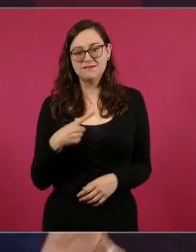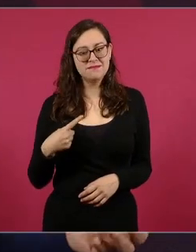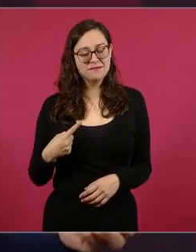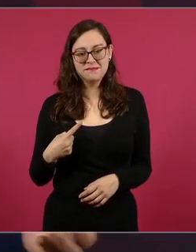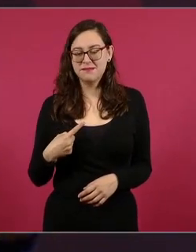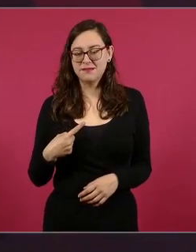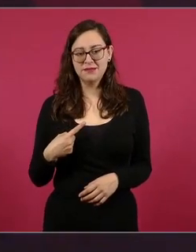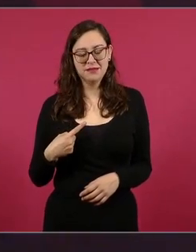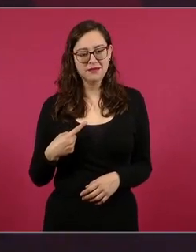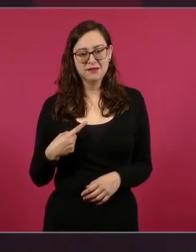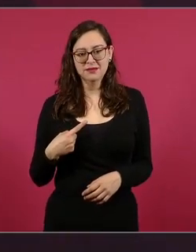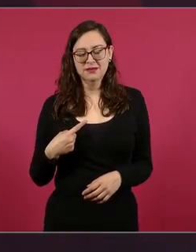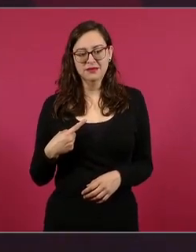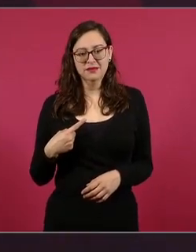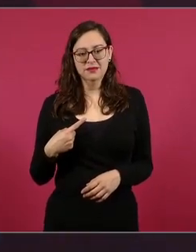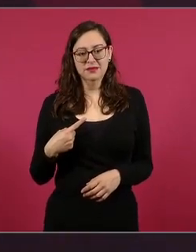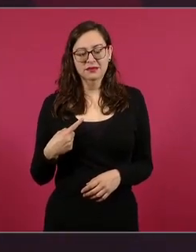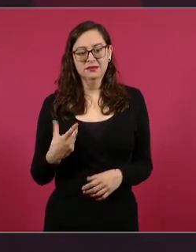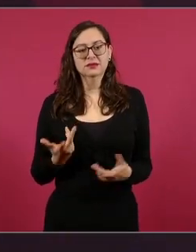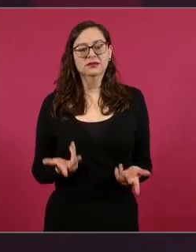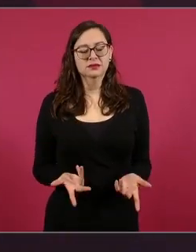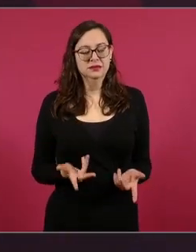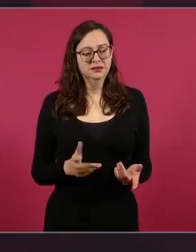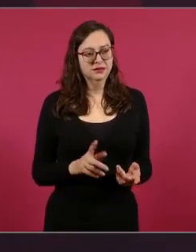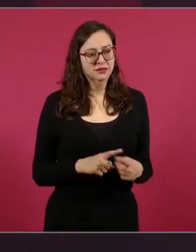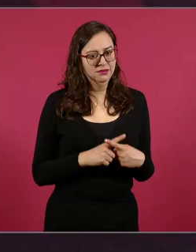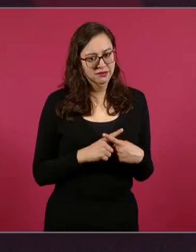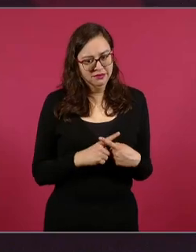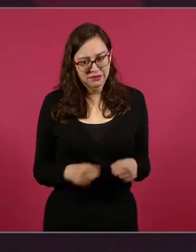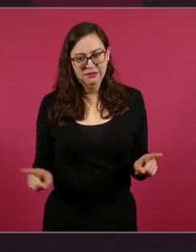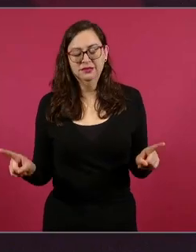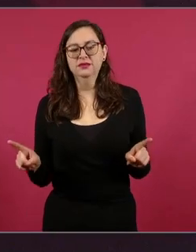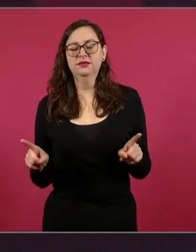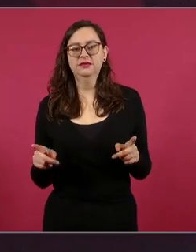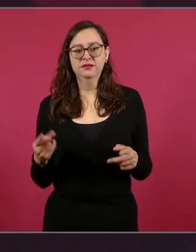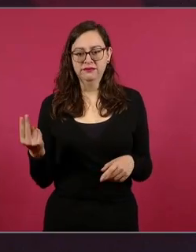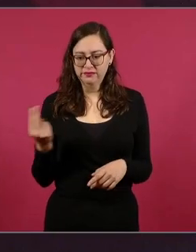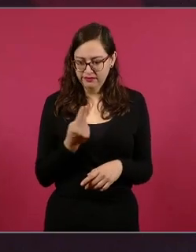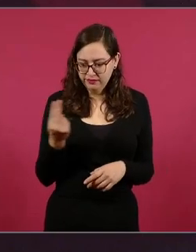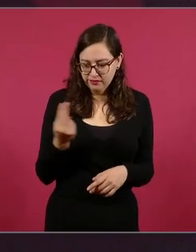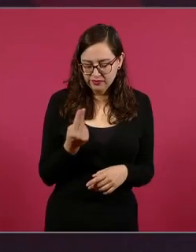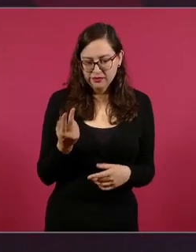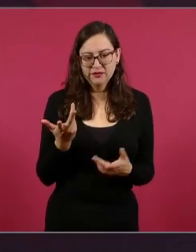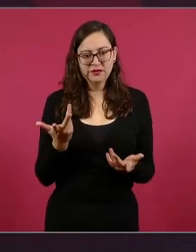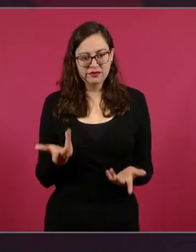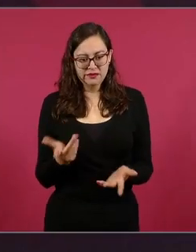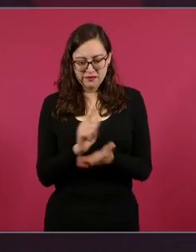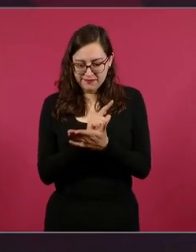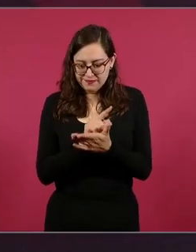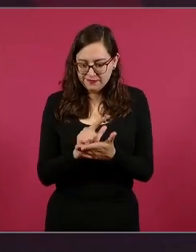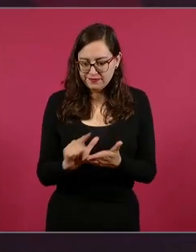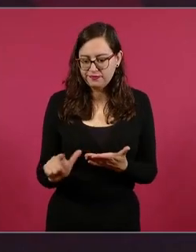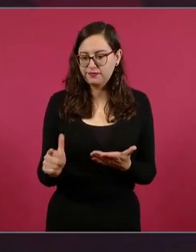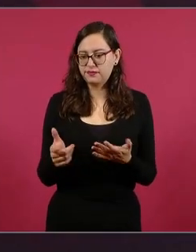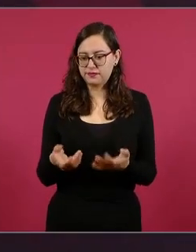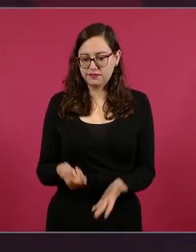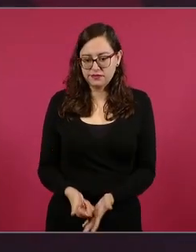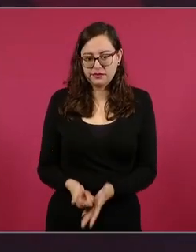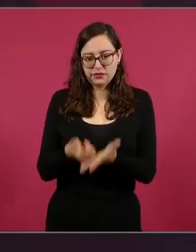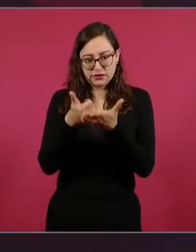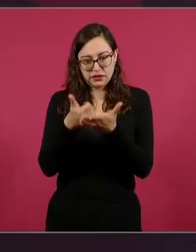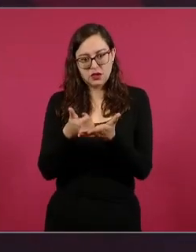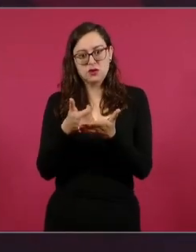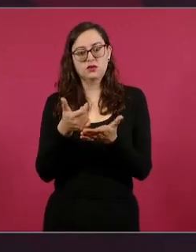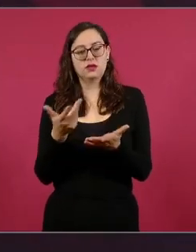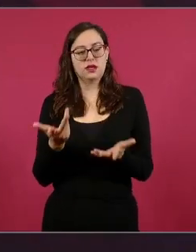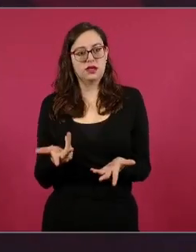sino que al contrario, ayuden los medios a limpiar, a purificar la vida pública,